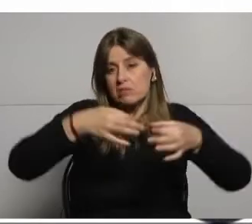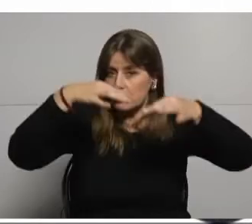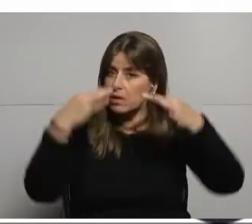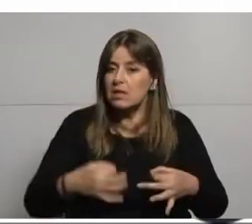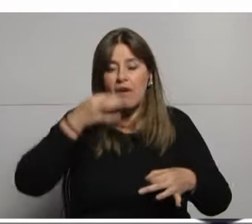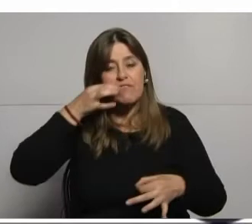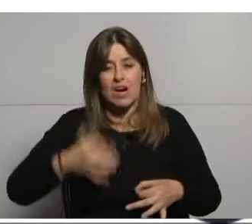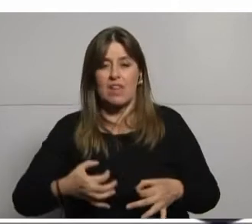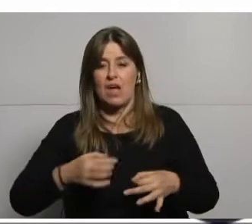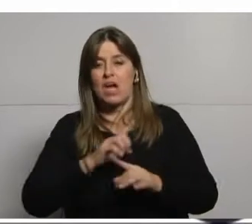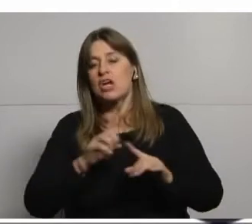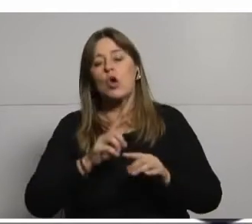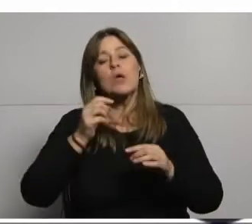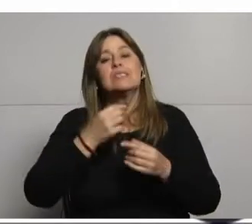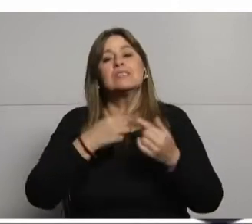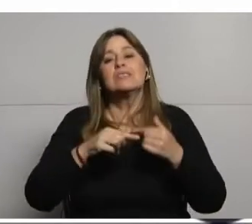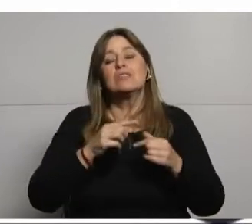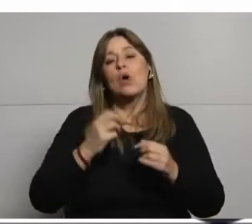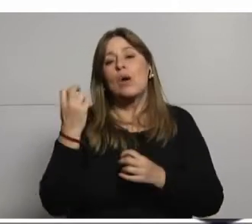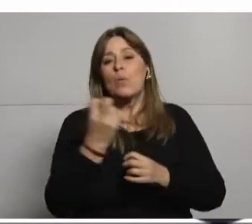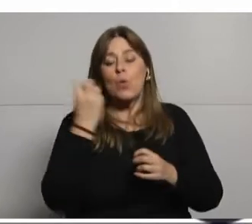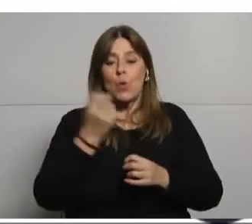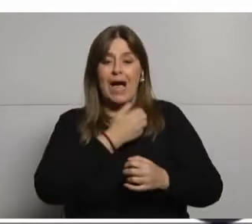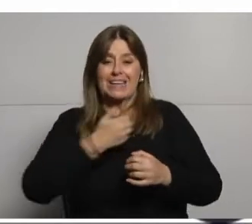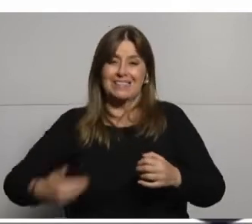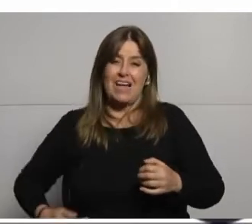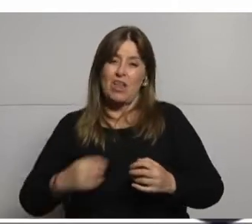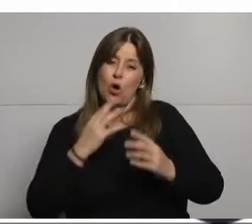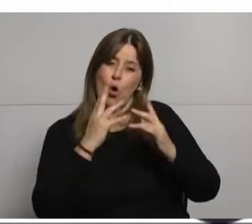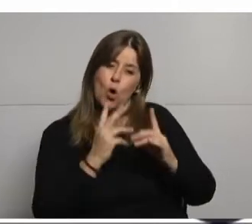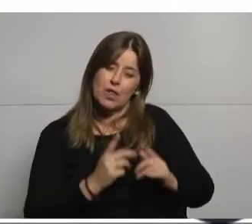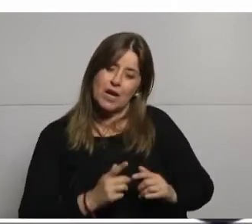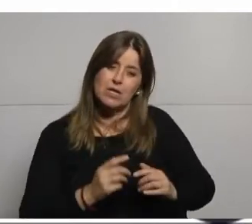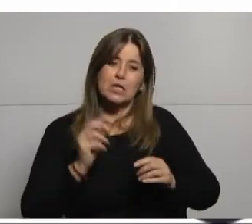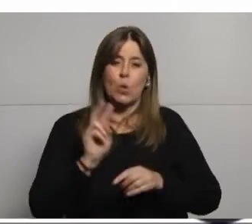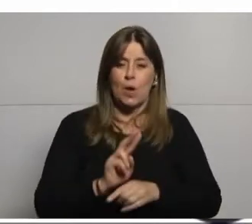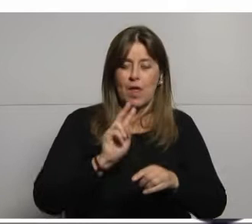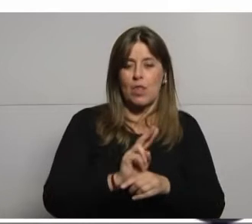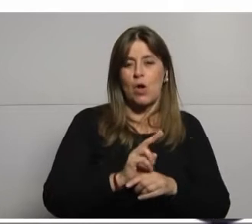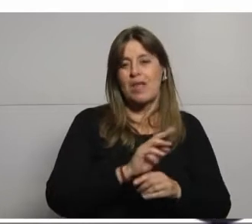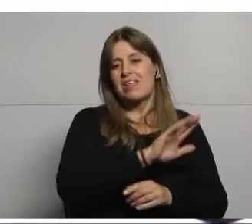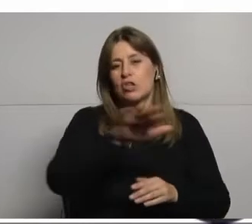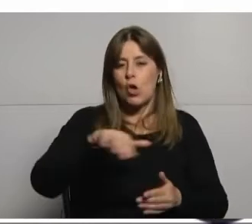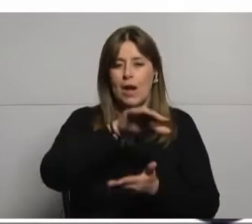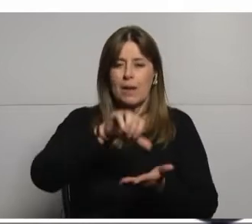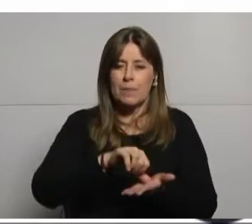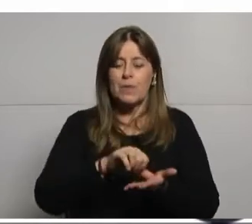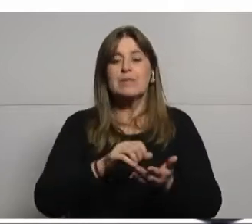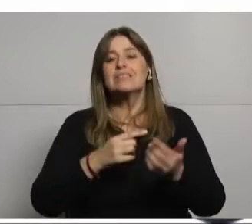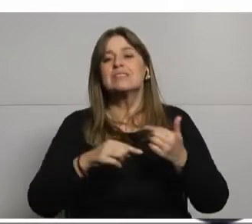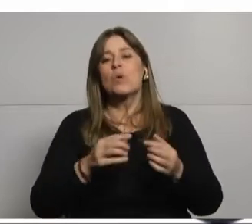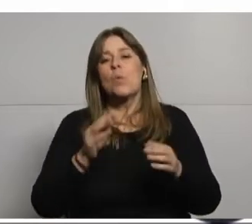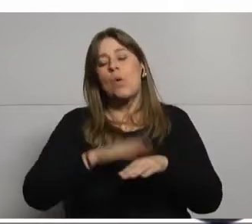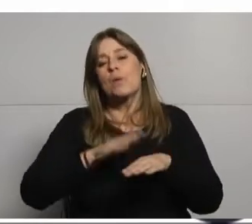esto, que no es menor si los estados buscan mantener su rol de ordenadores y protectores de la población en un momento